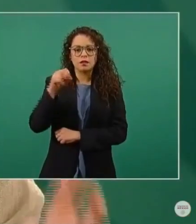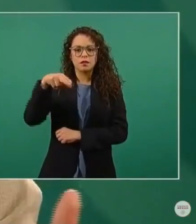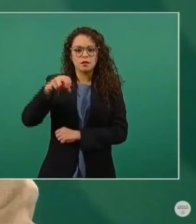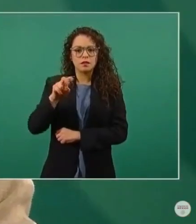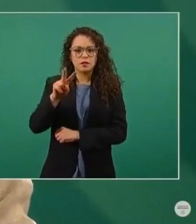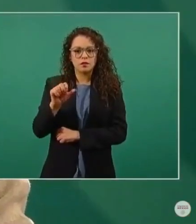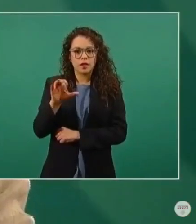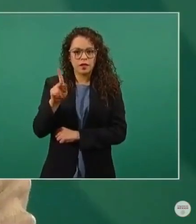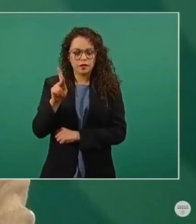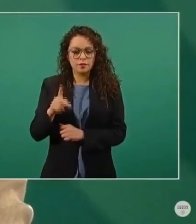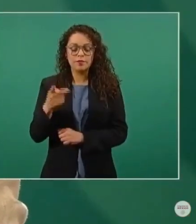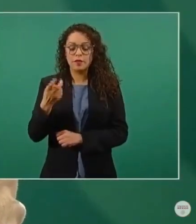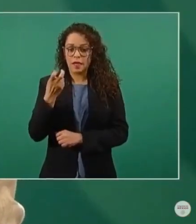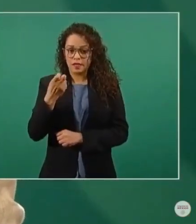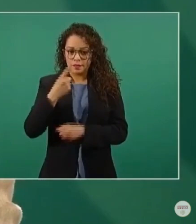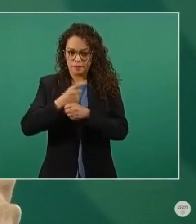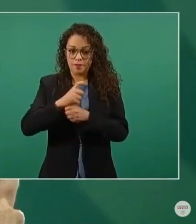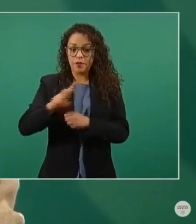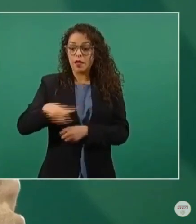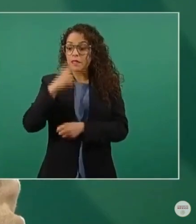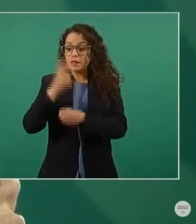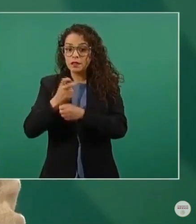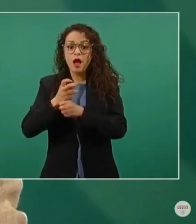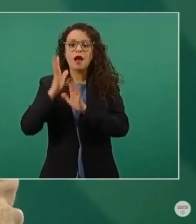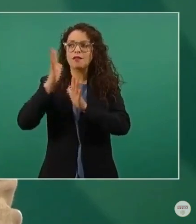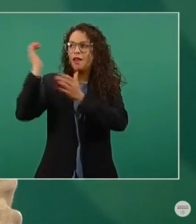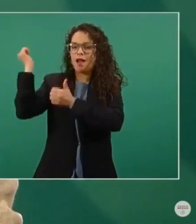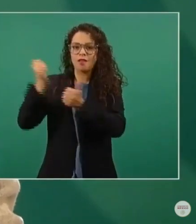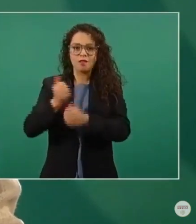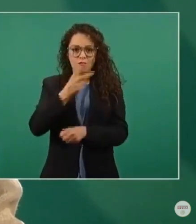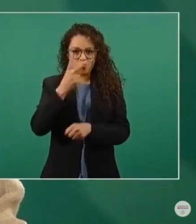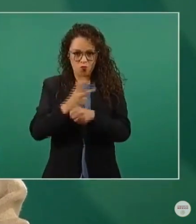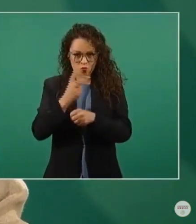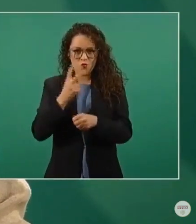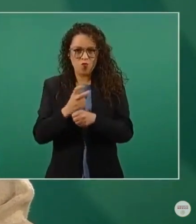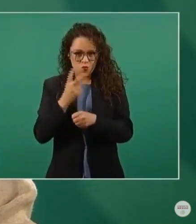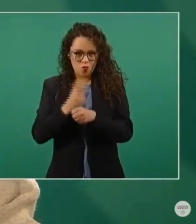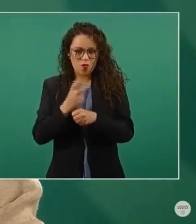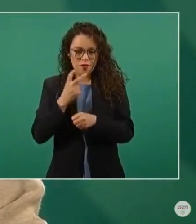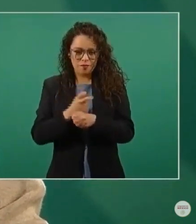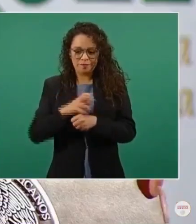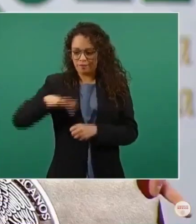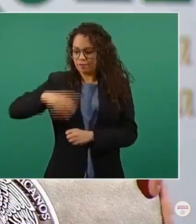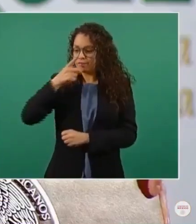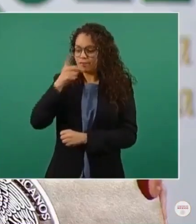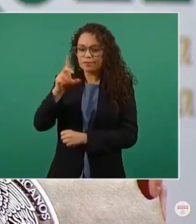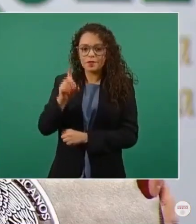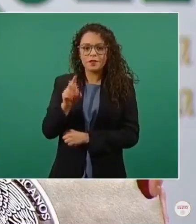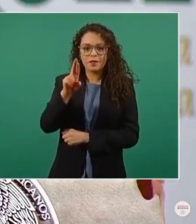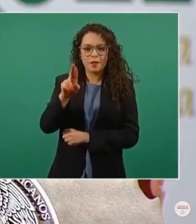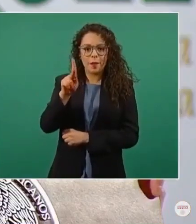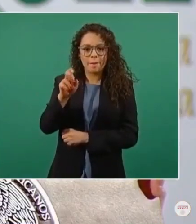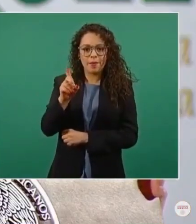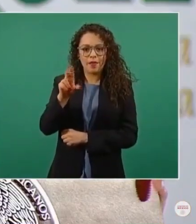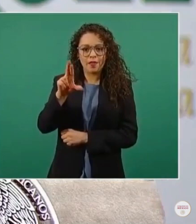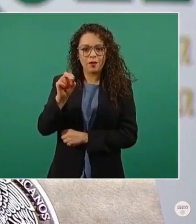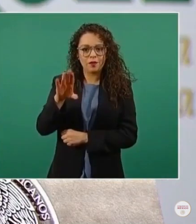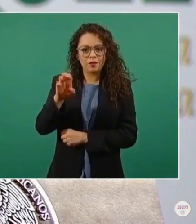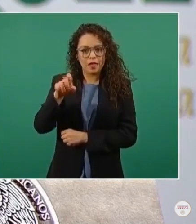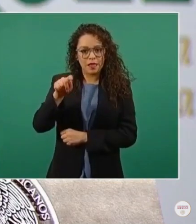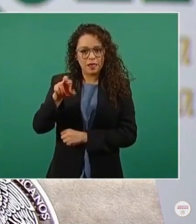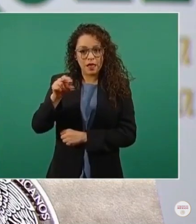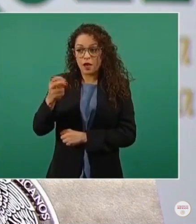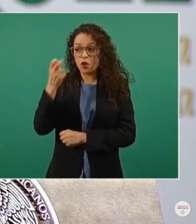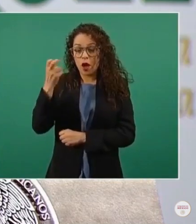primera cosa. La segunda cosa es, ya llegó su segunda dosis, es la que acaba de comentar el doctor Pedro Centeno. Con este 1.000.000 de dosis